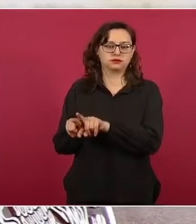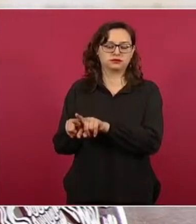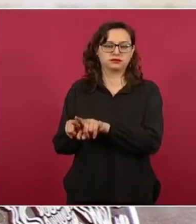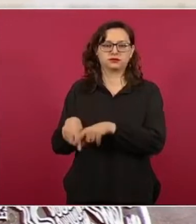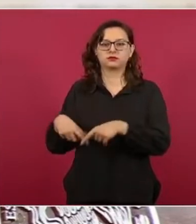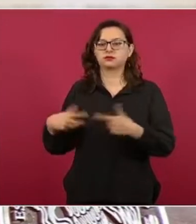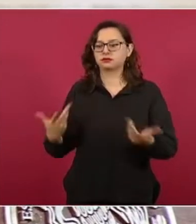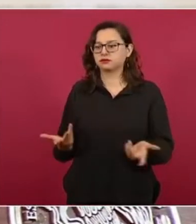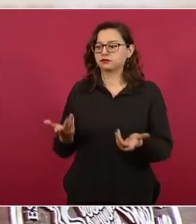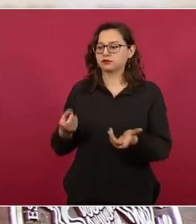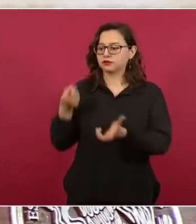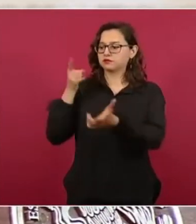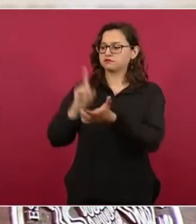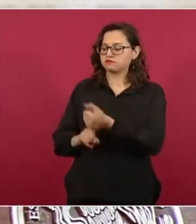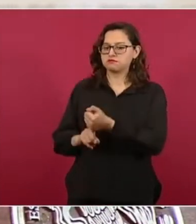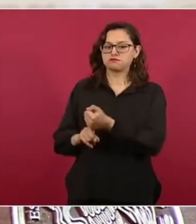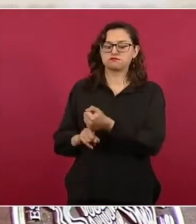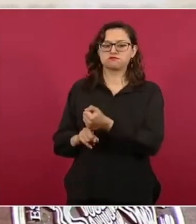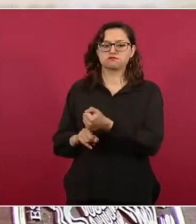La directriz es